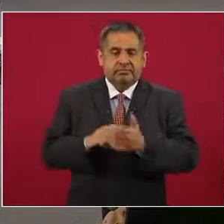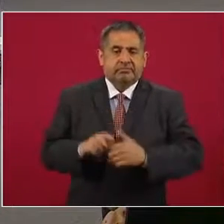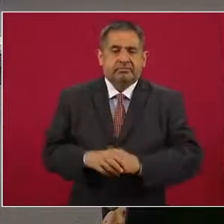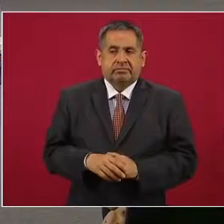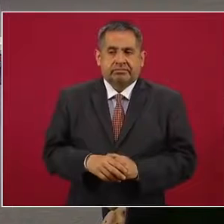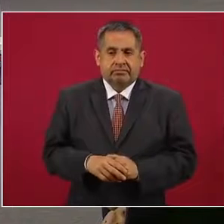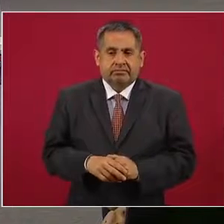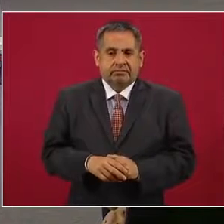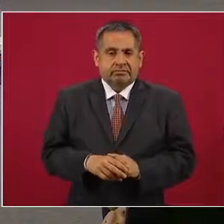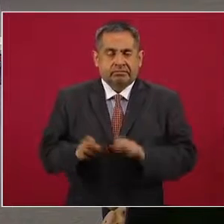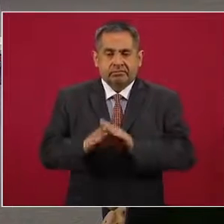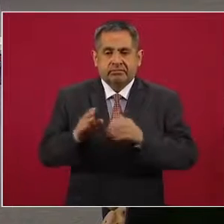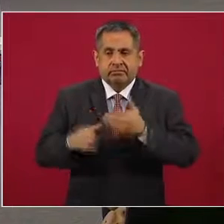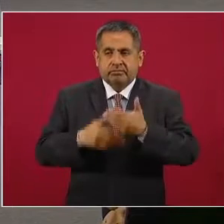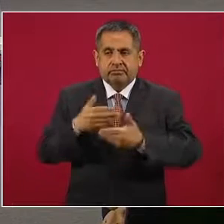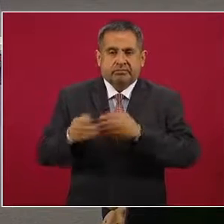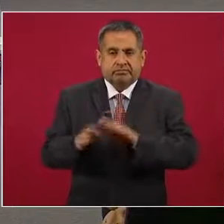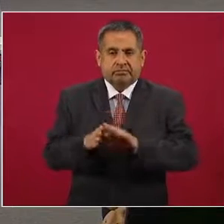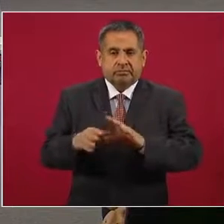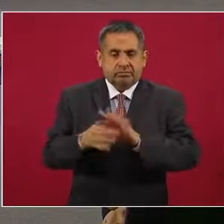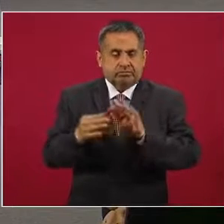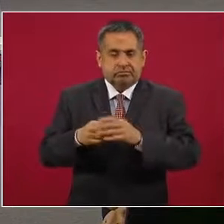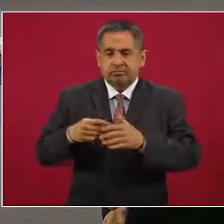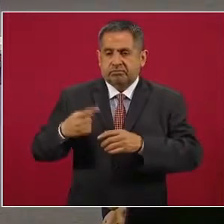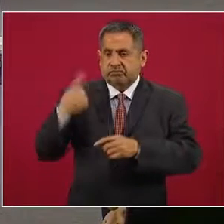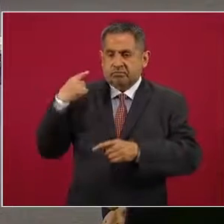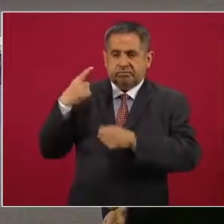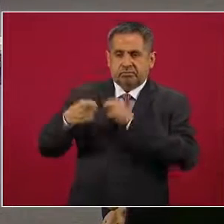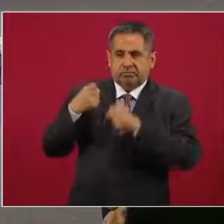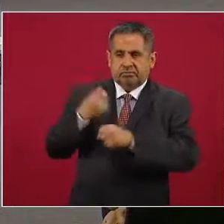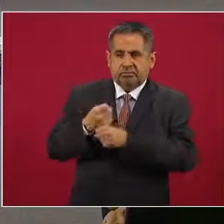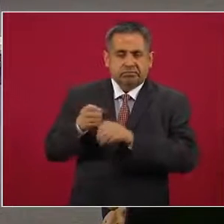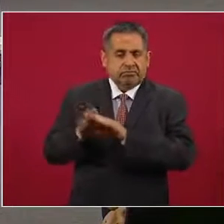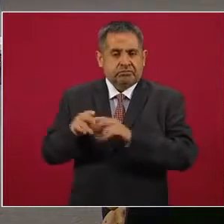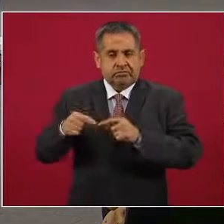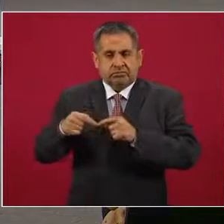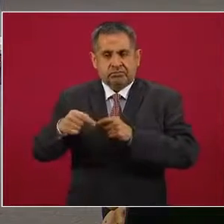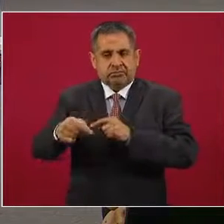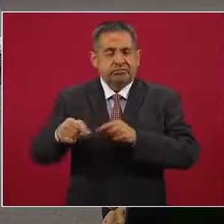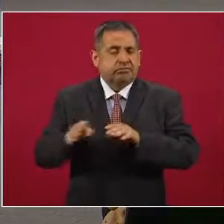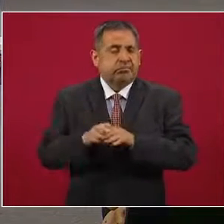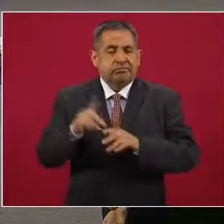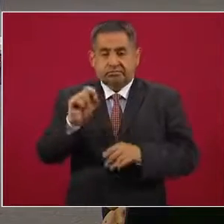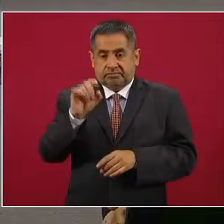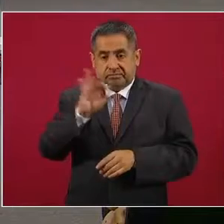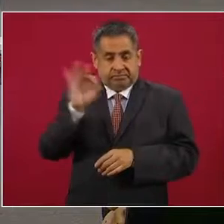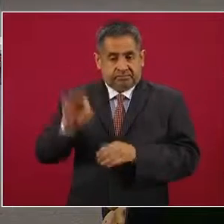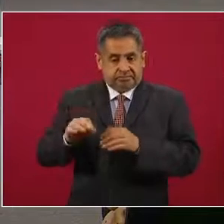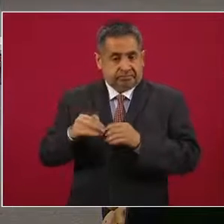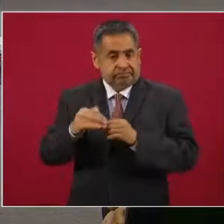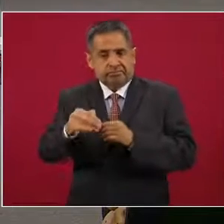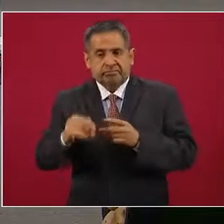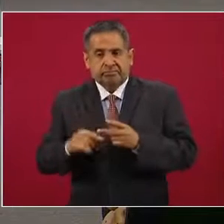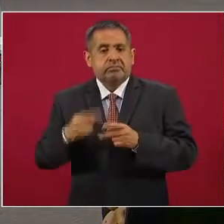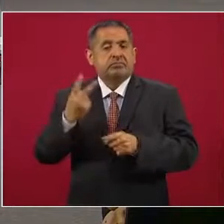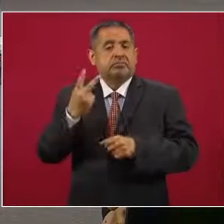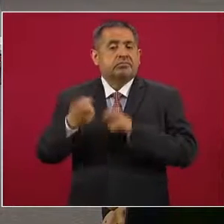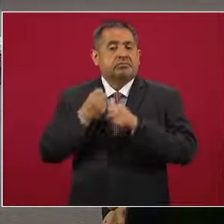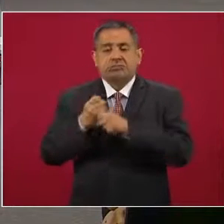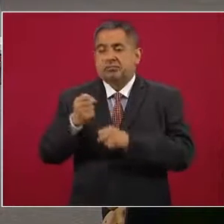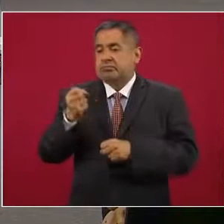el salario mínimo el primer año aumentó 20%, 16%, el segundo